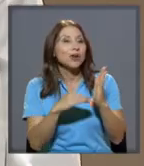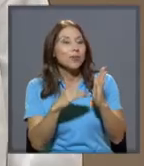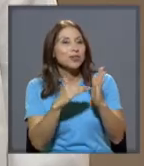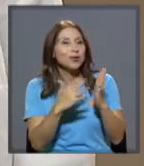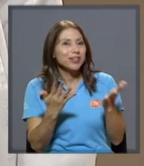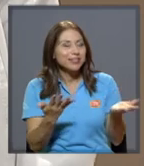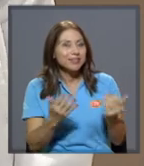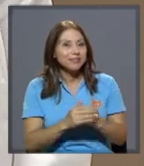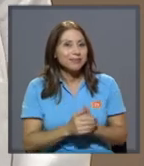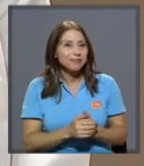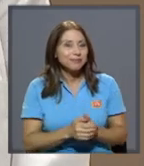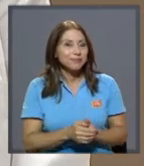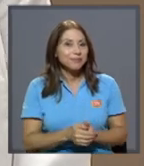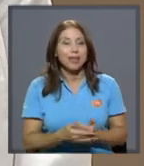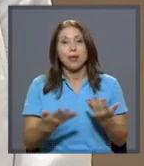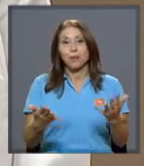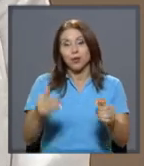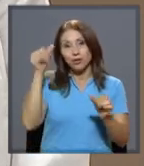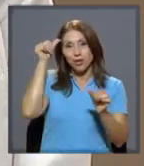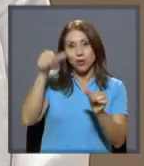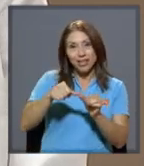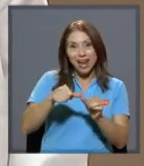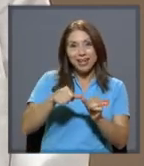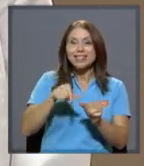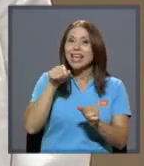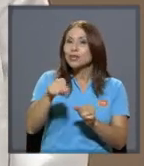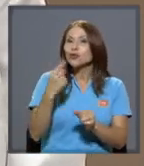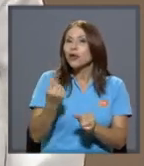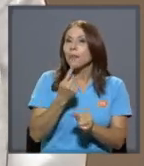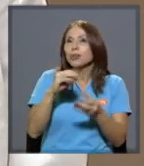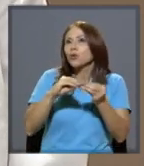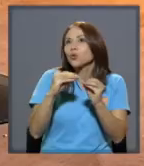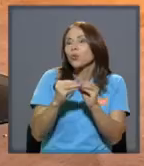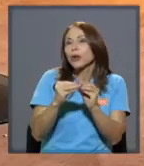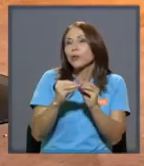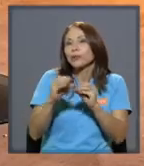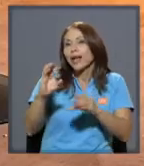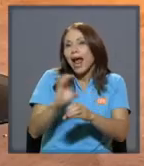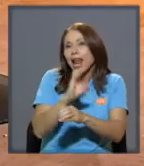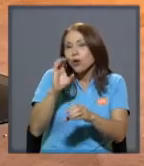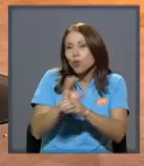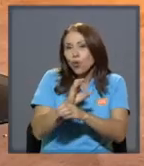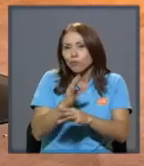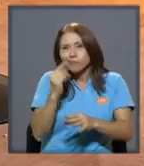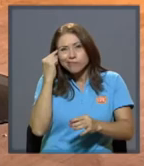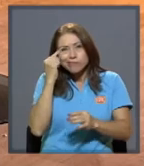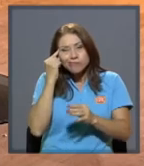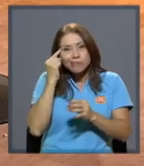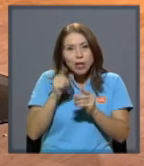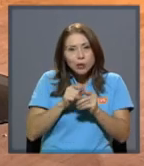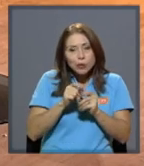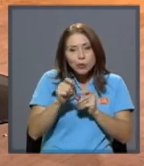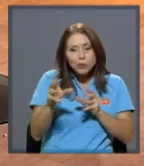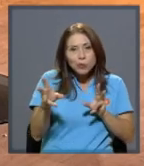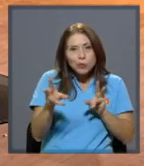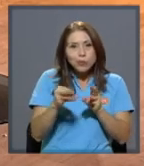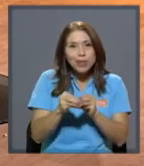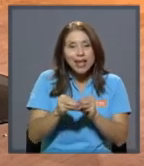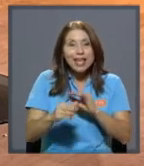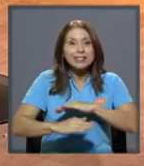5 millones, exactamente. Bueno, recordarles que es un cálculo que está basado en supuestos, que se